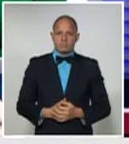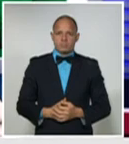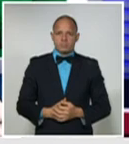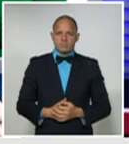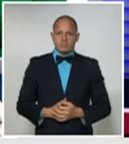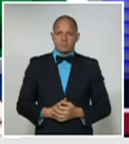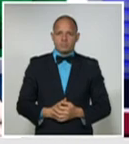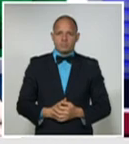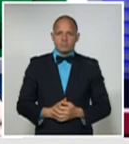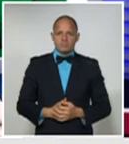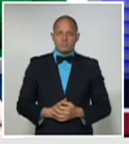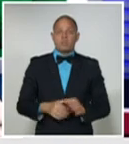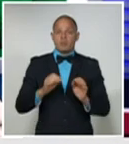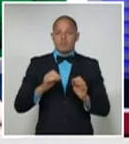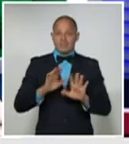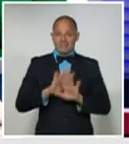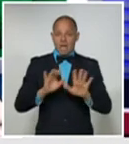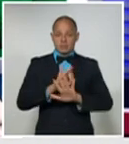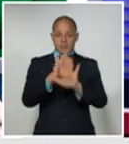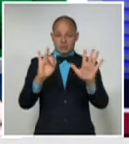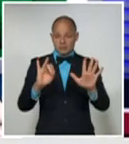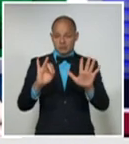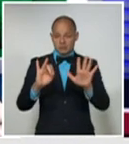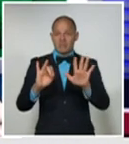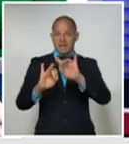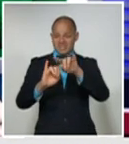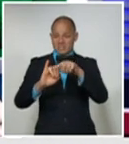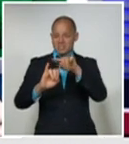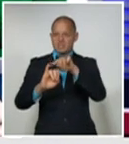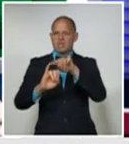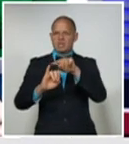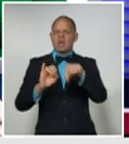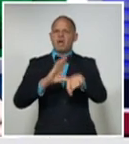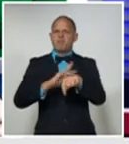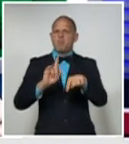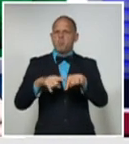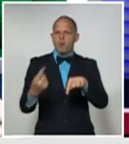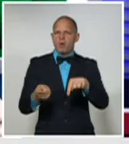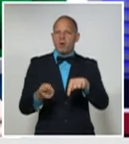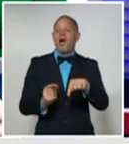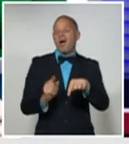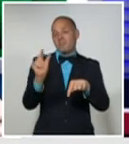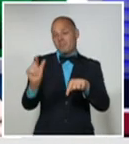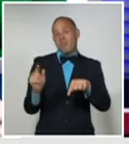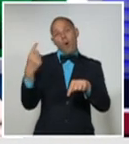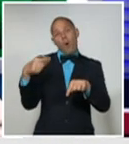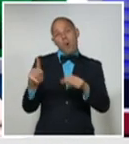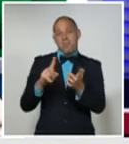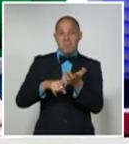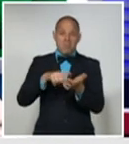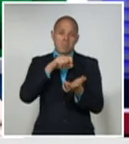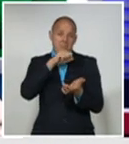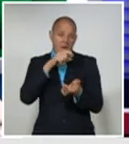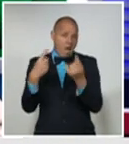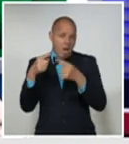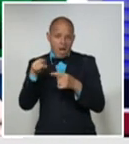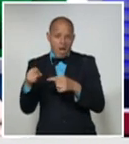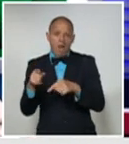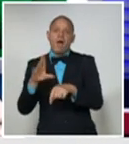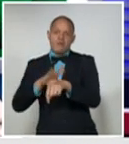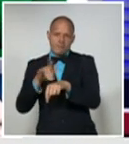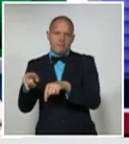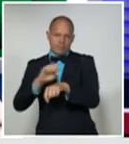7 tienen el antecedente de ser contactos de casos positivos y se promedian